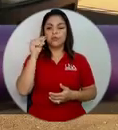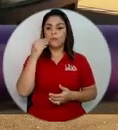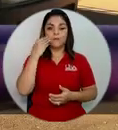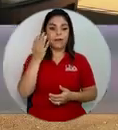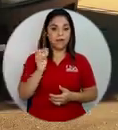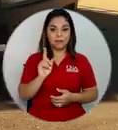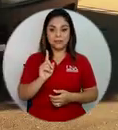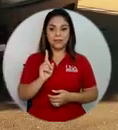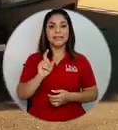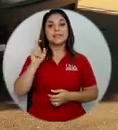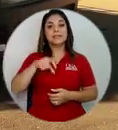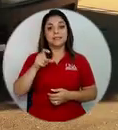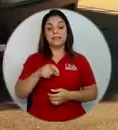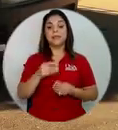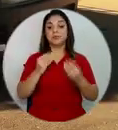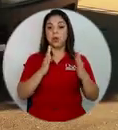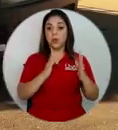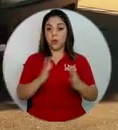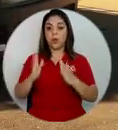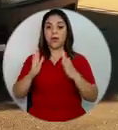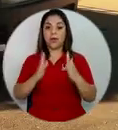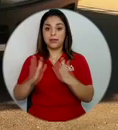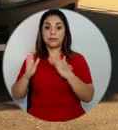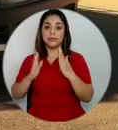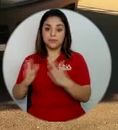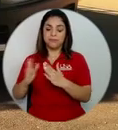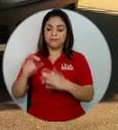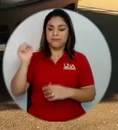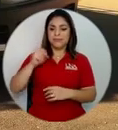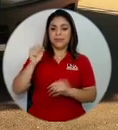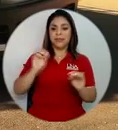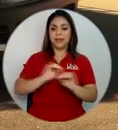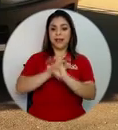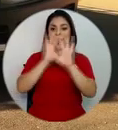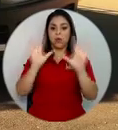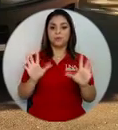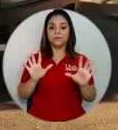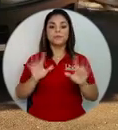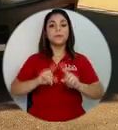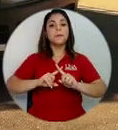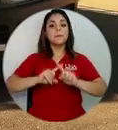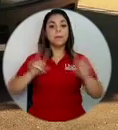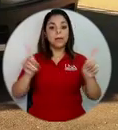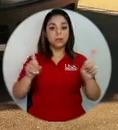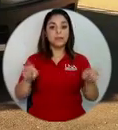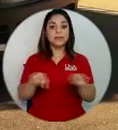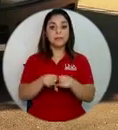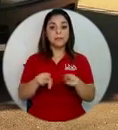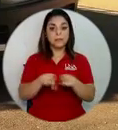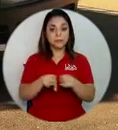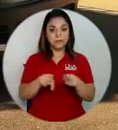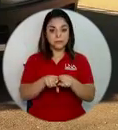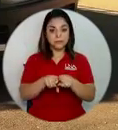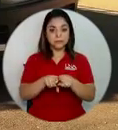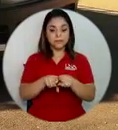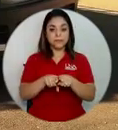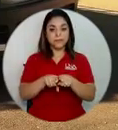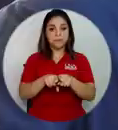serie de interrogantes. Mucha organización. Claro que sí. Ajá. Pero a la